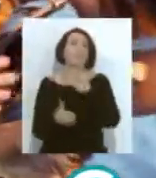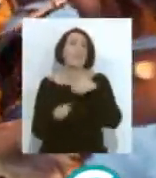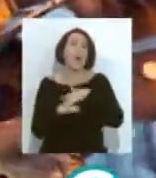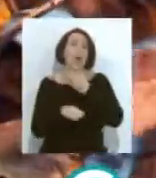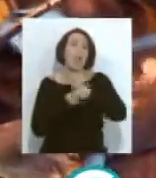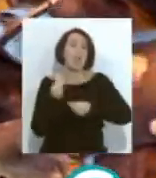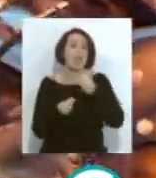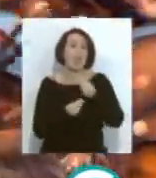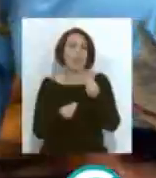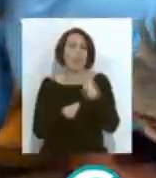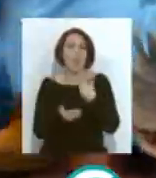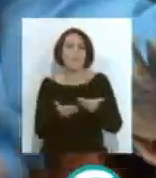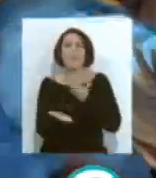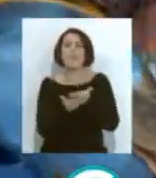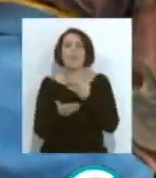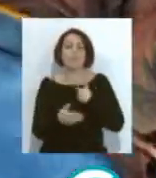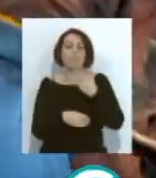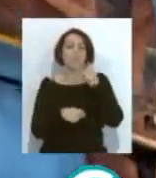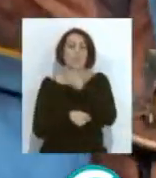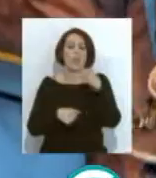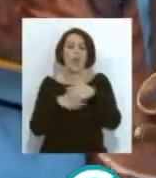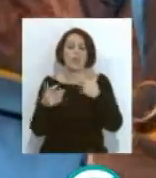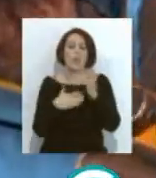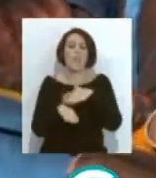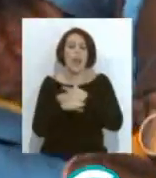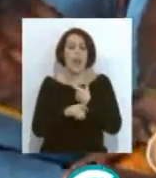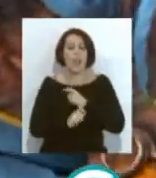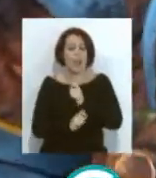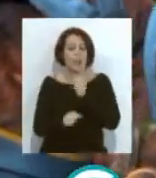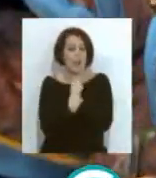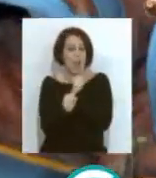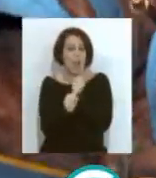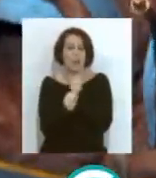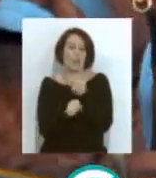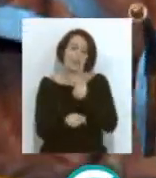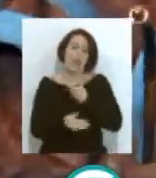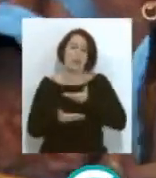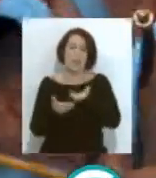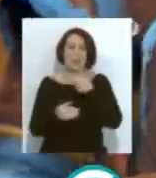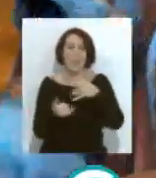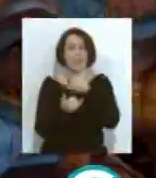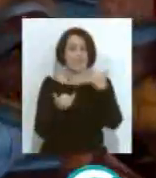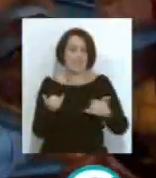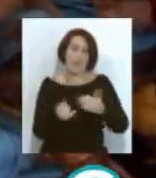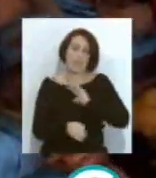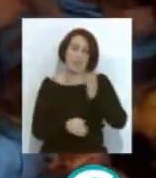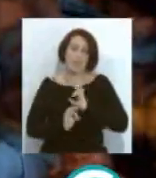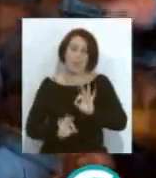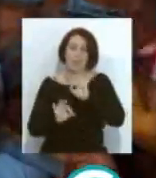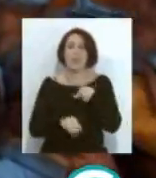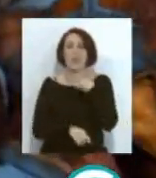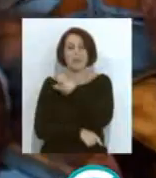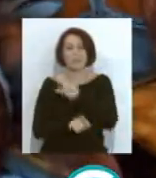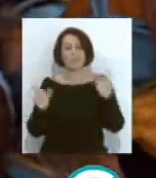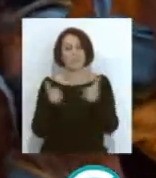realizar encargos a los artesanos para paliar así esa crisis que afecta especialmente a todos